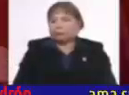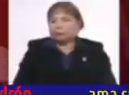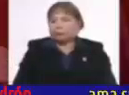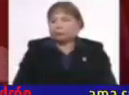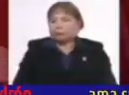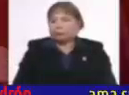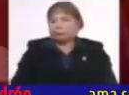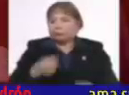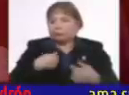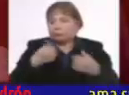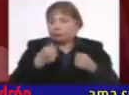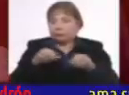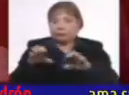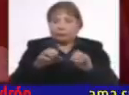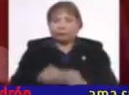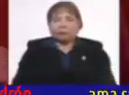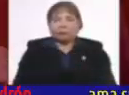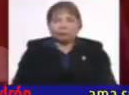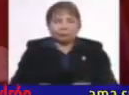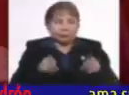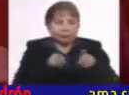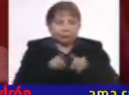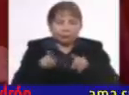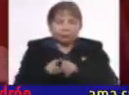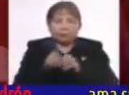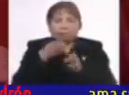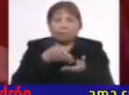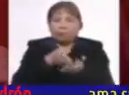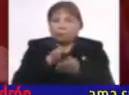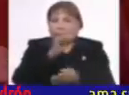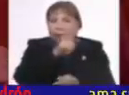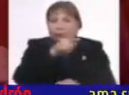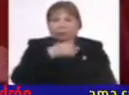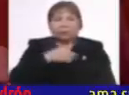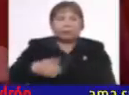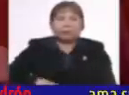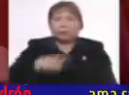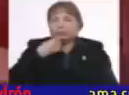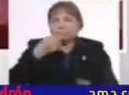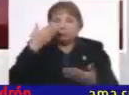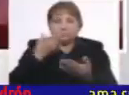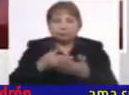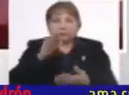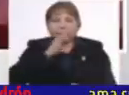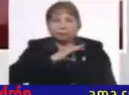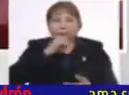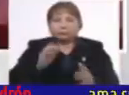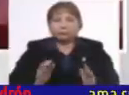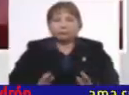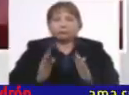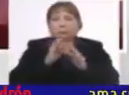y eso es lo que trato de hacer pero también quiero a través suyo presidente que sea reconocimiento del congreso